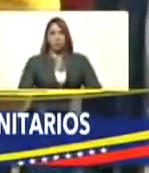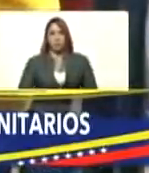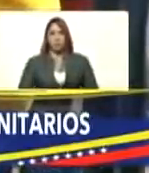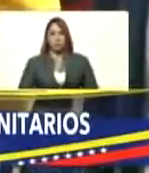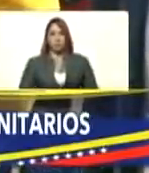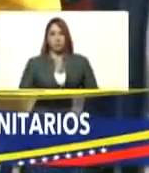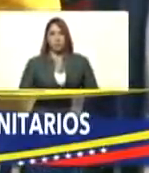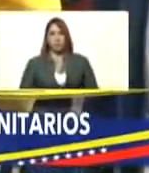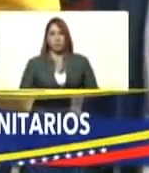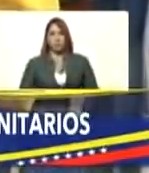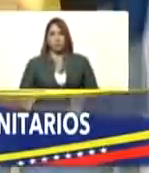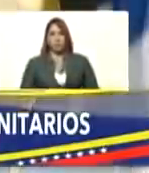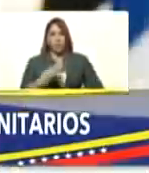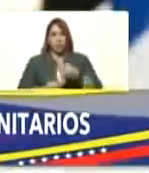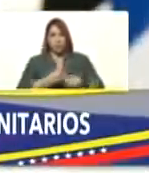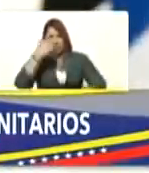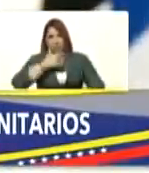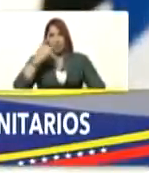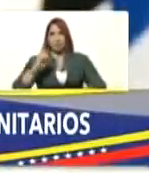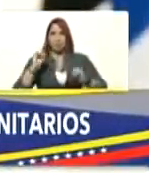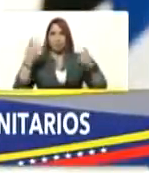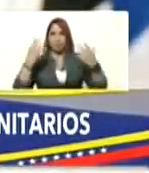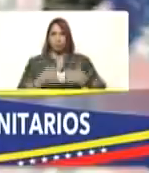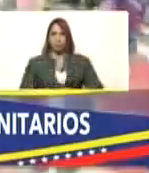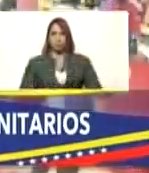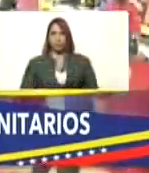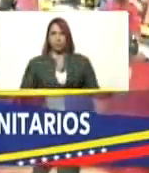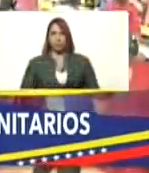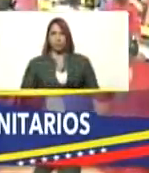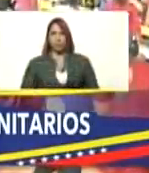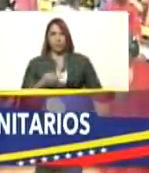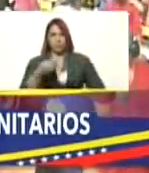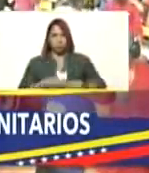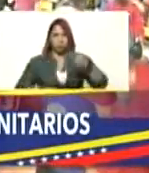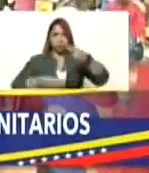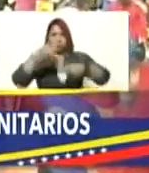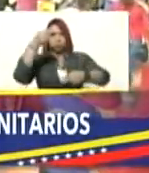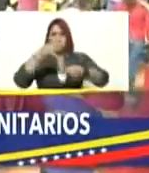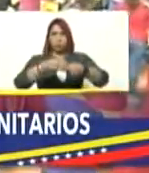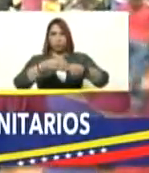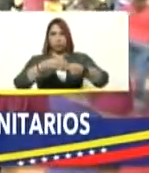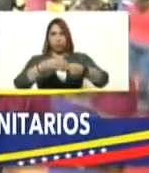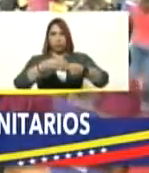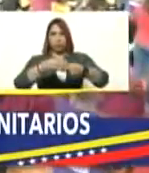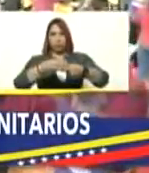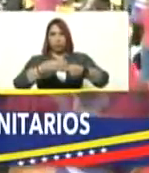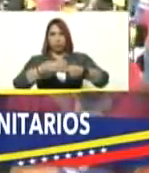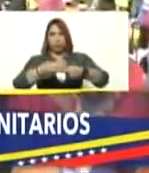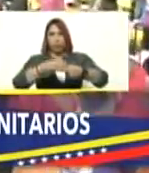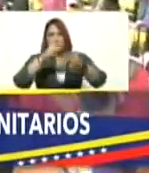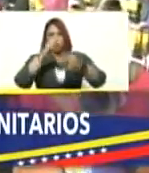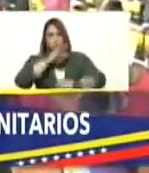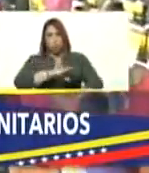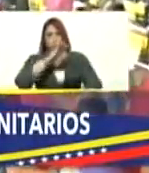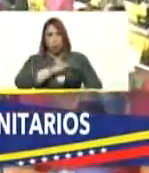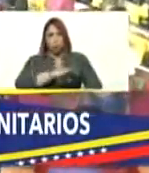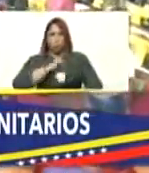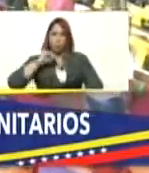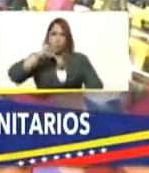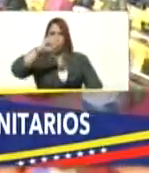y para hacer realidad la construcción de una sociedad